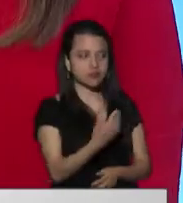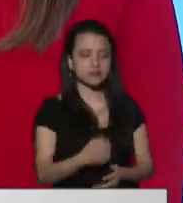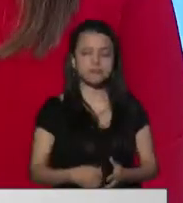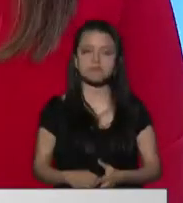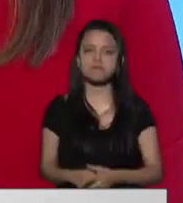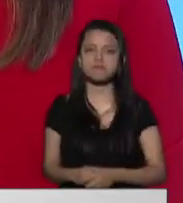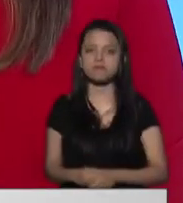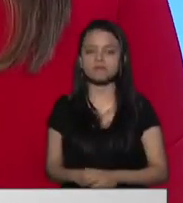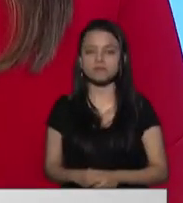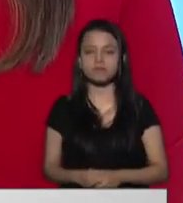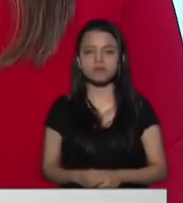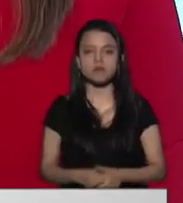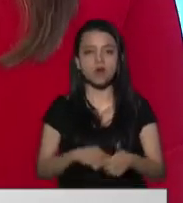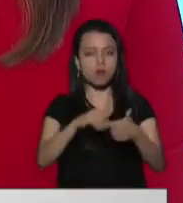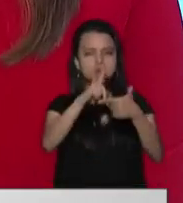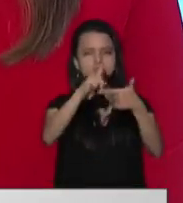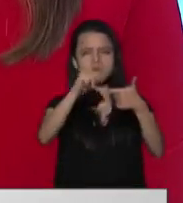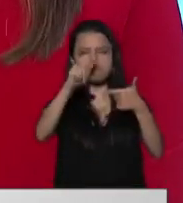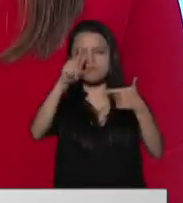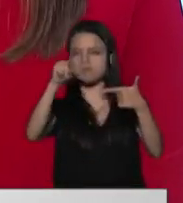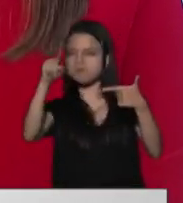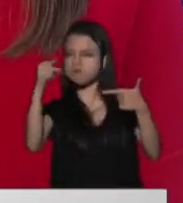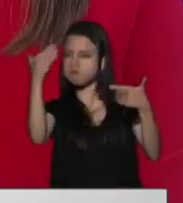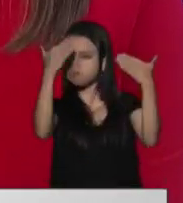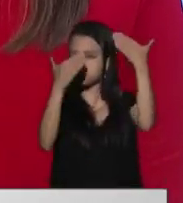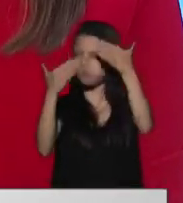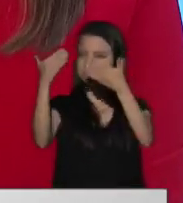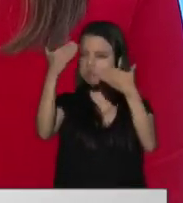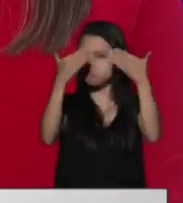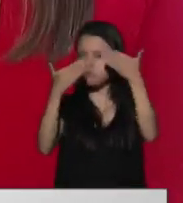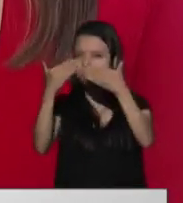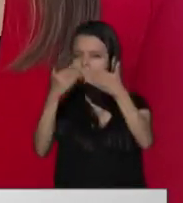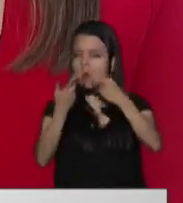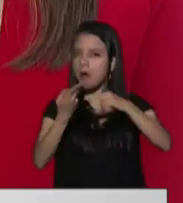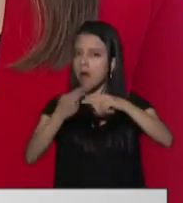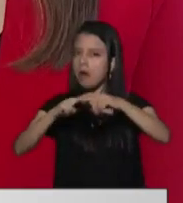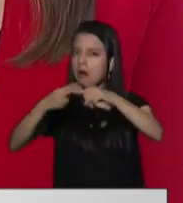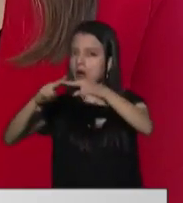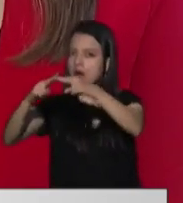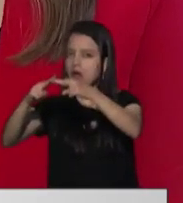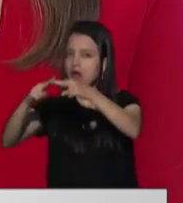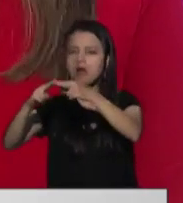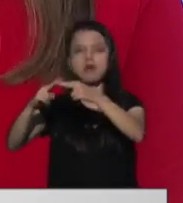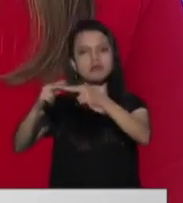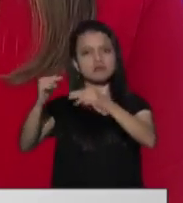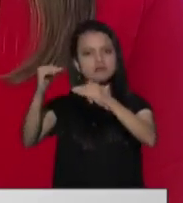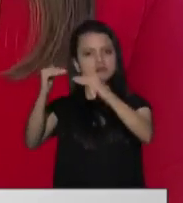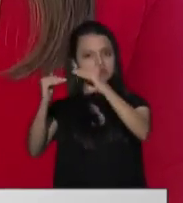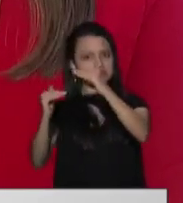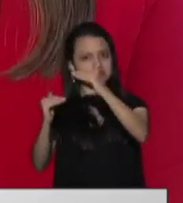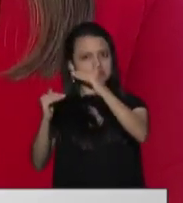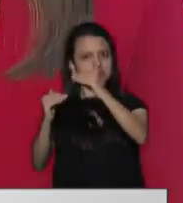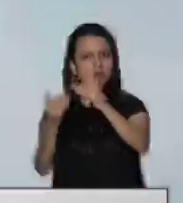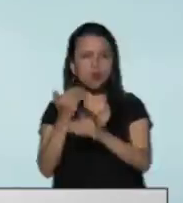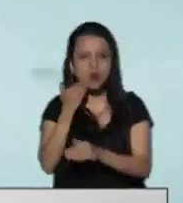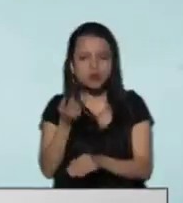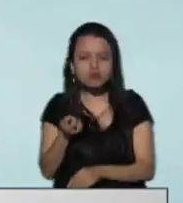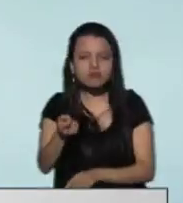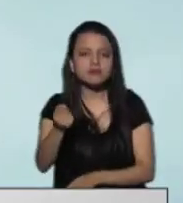gracias. El mercado financiero colombiano espera un recorte de las tasas de interés del Banco de la República solo hasta